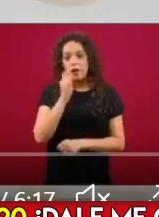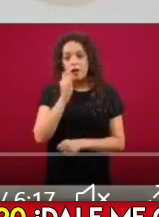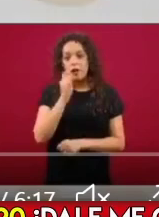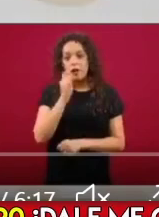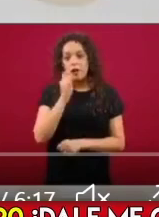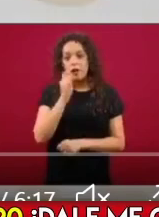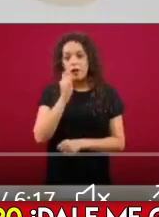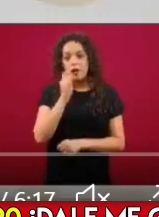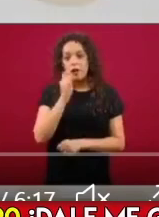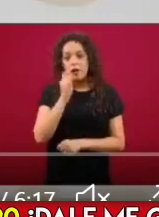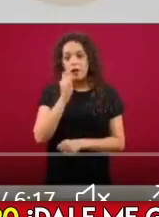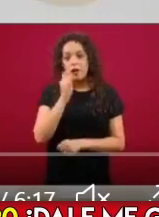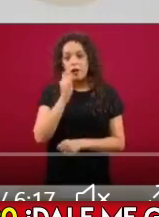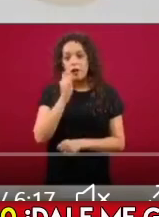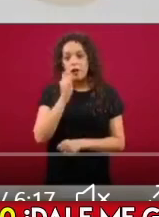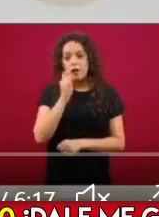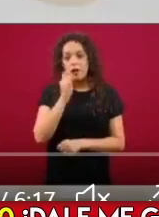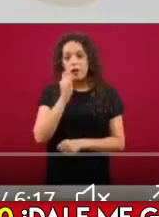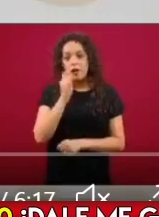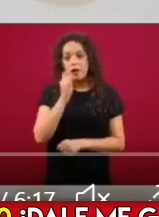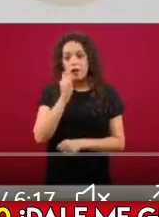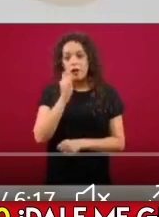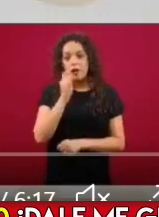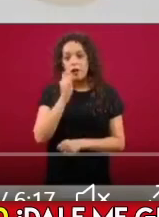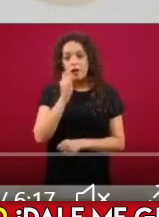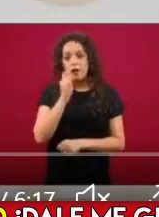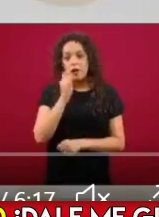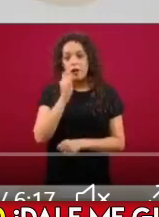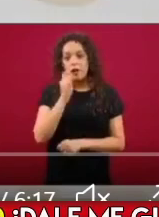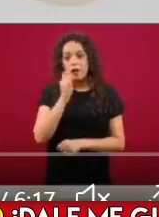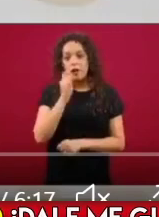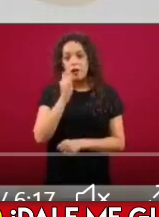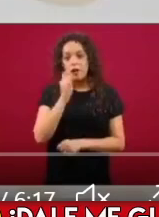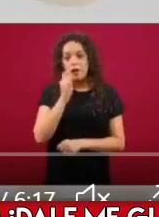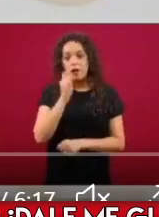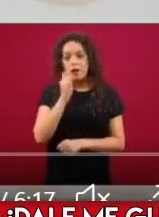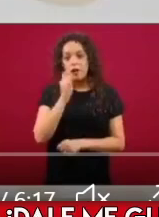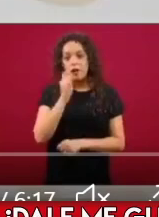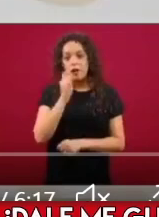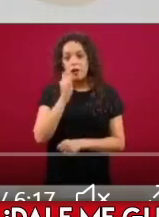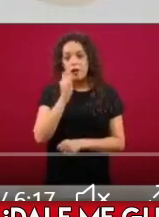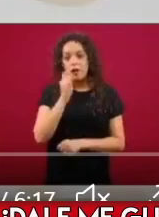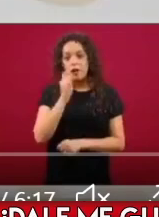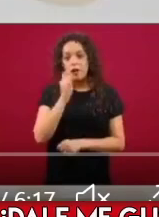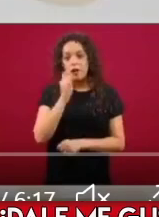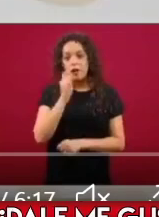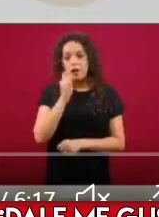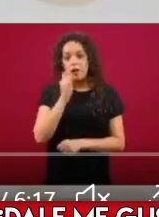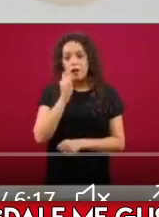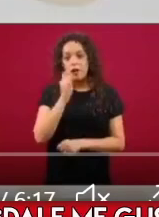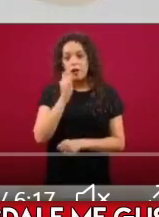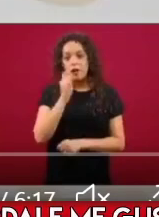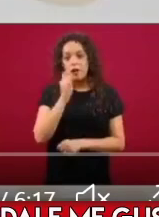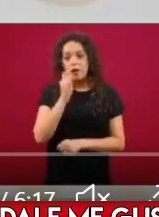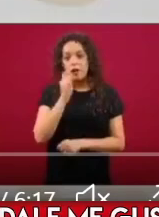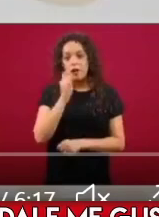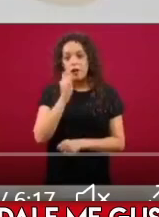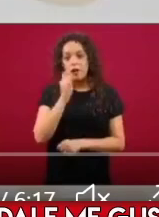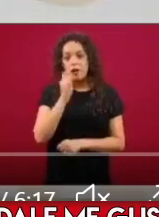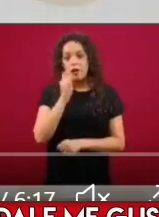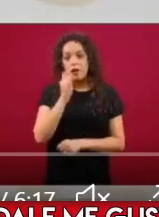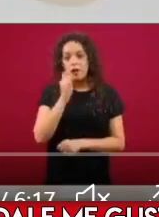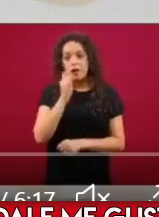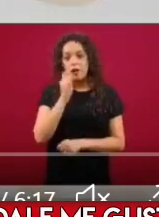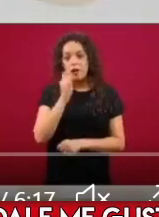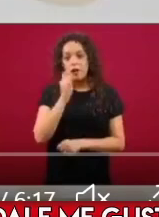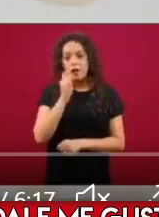así como que se lo puso el doctor gatell lo expuso si tú no lo usas de manera apropiada y hasta llevó a